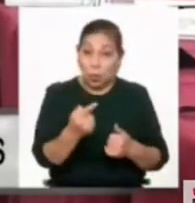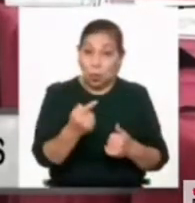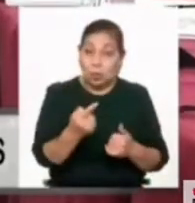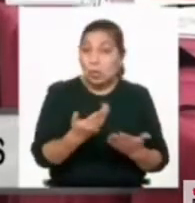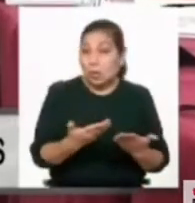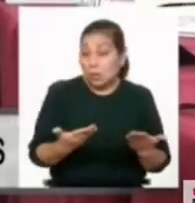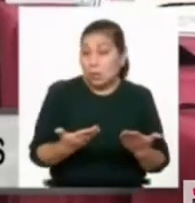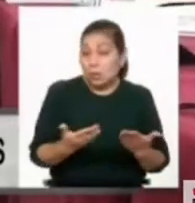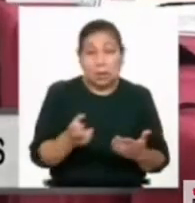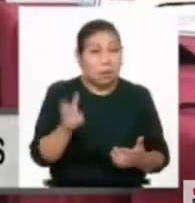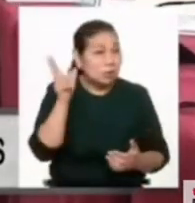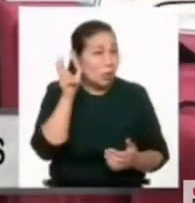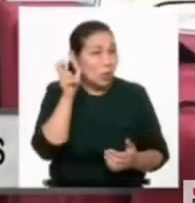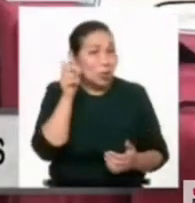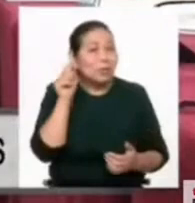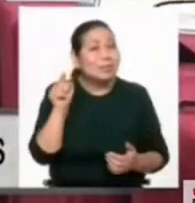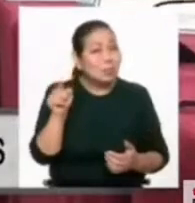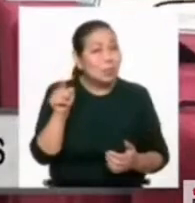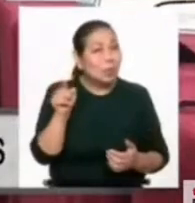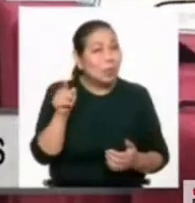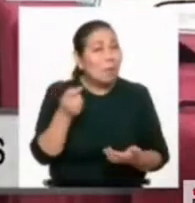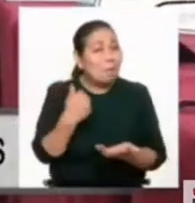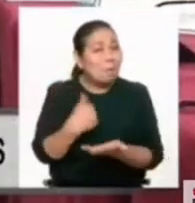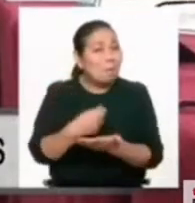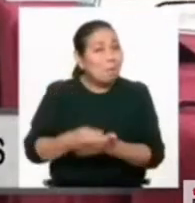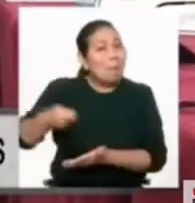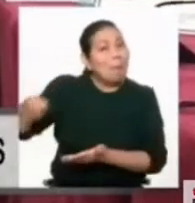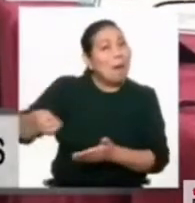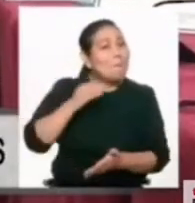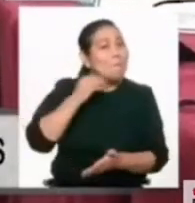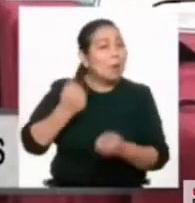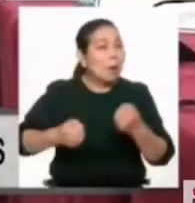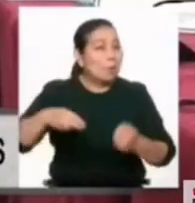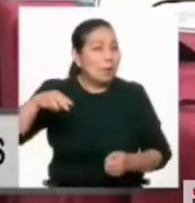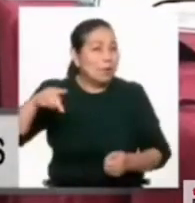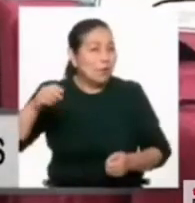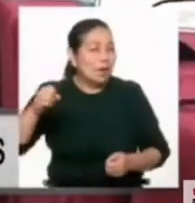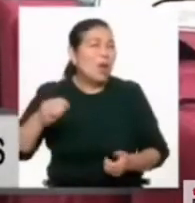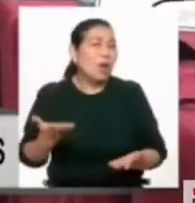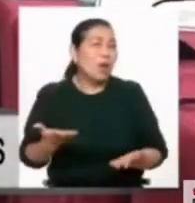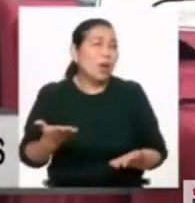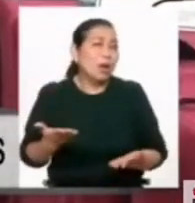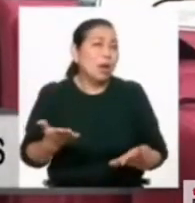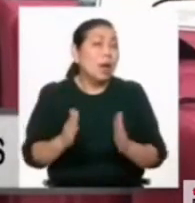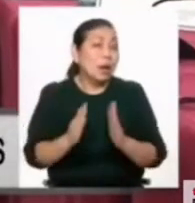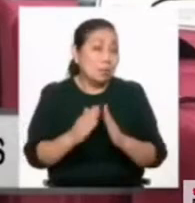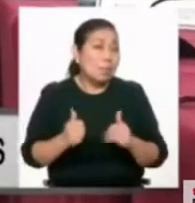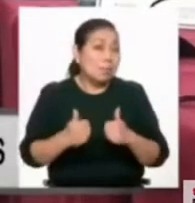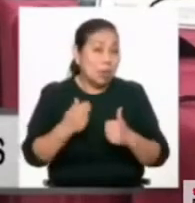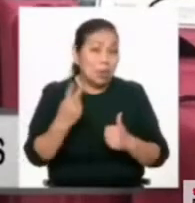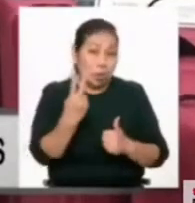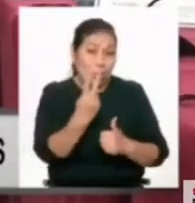habido corrupción. Se escucha claramente sobre una repartija tanto en el Ministerio de Transportes o de Vivienda a